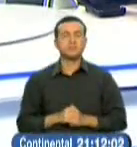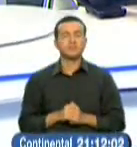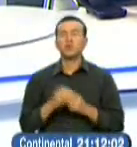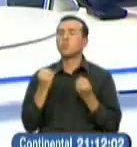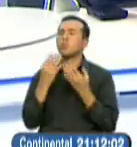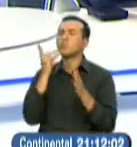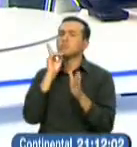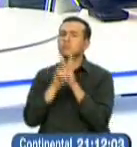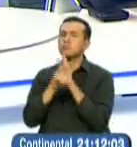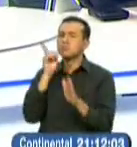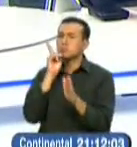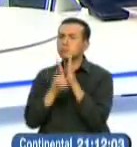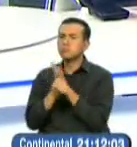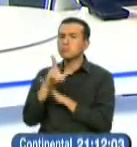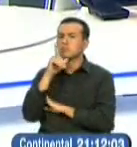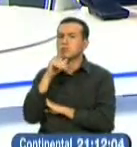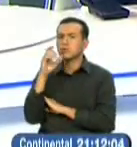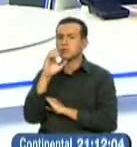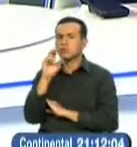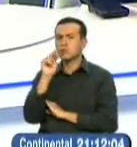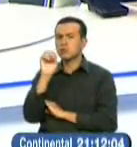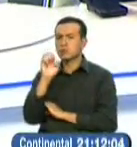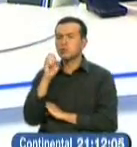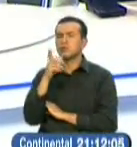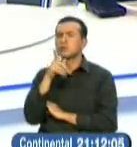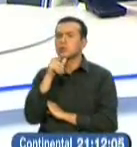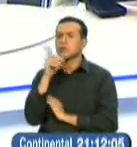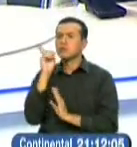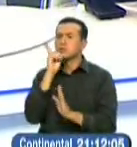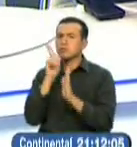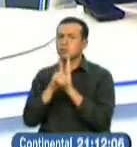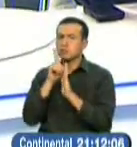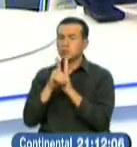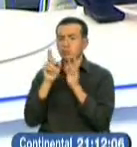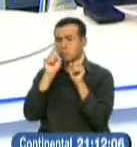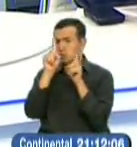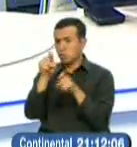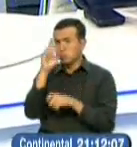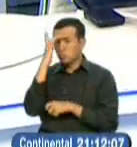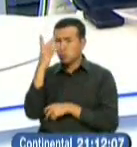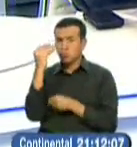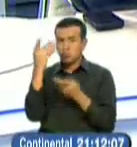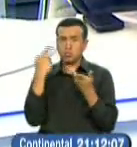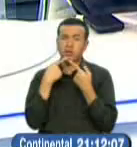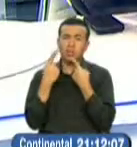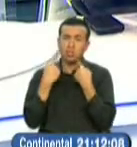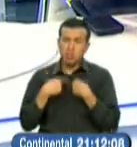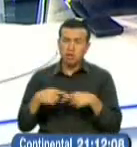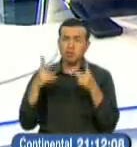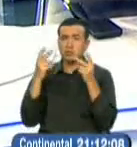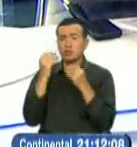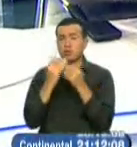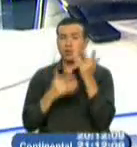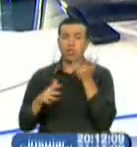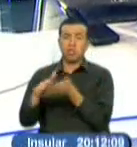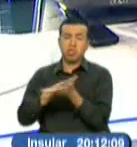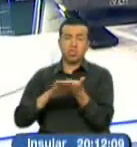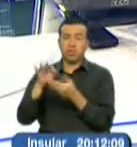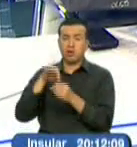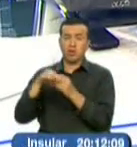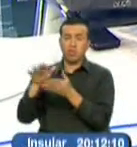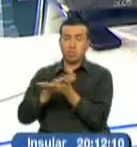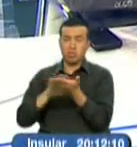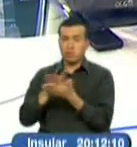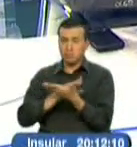¿cuántas denuncias se han recibido por parte del Consejo Nacional Electoral? Esto le pregunto porque mucho se ha rumorado acerca de un supuesto fraude